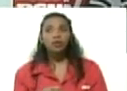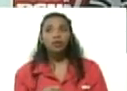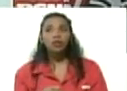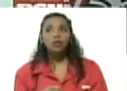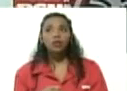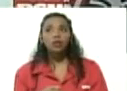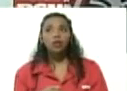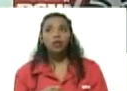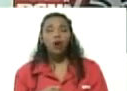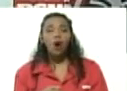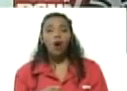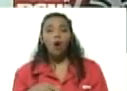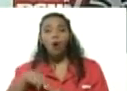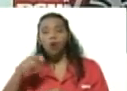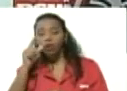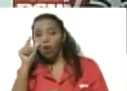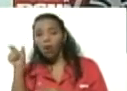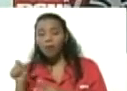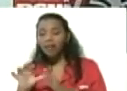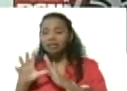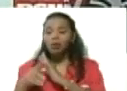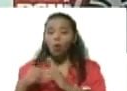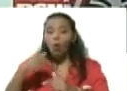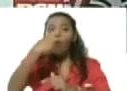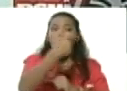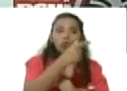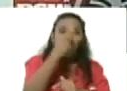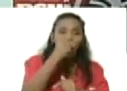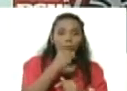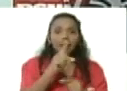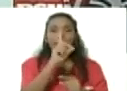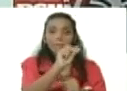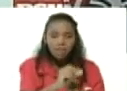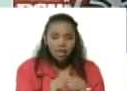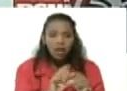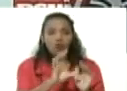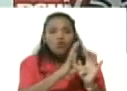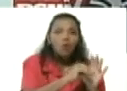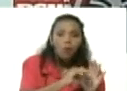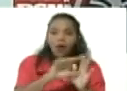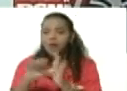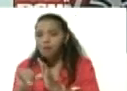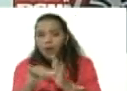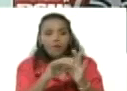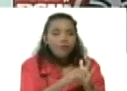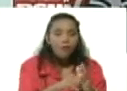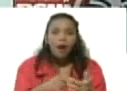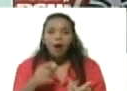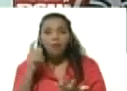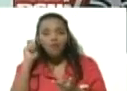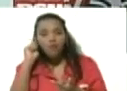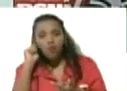Superlano, la plata que se llevó Olivares, la que se llevó Lester Toledo, Ismael García, la señora